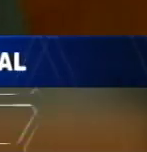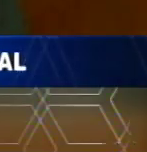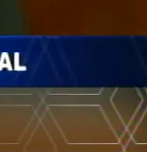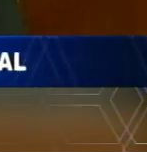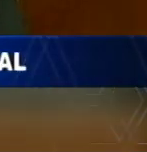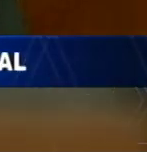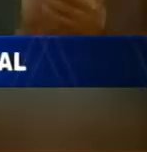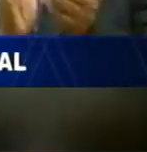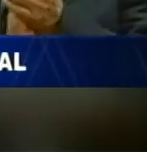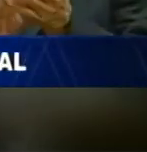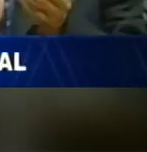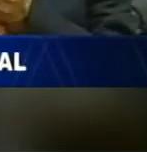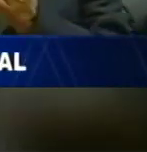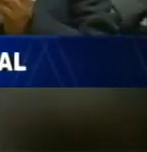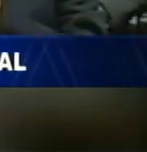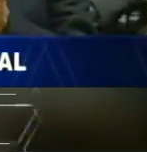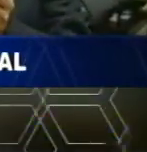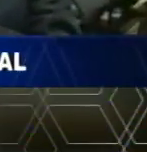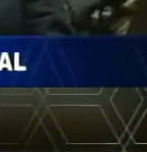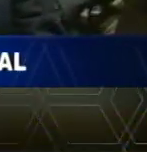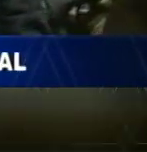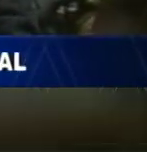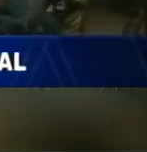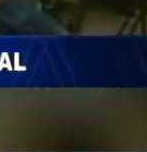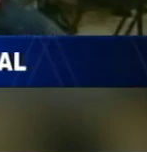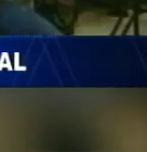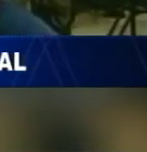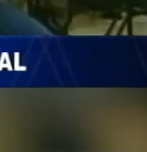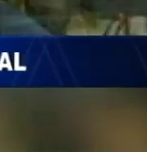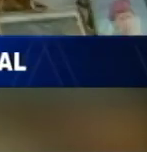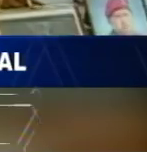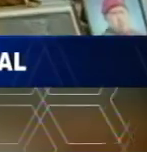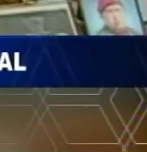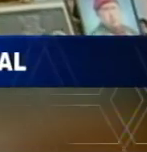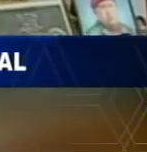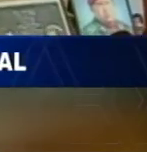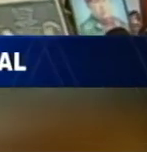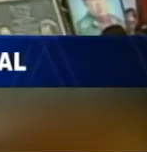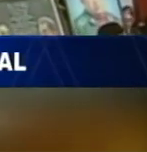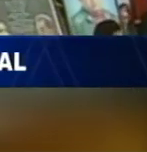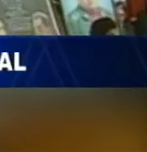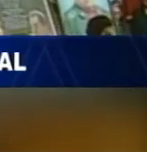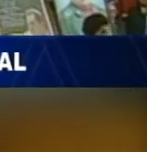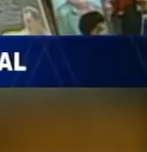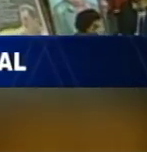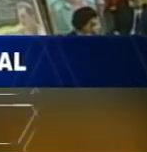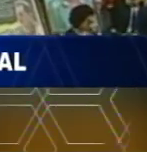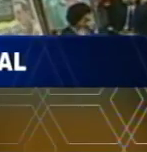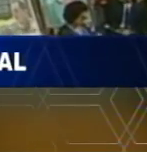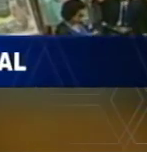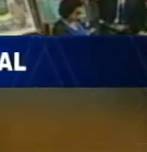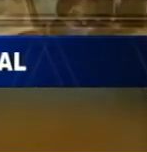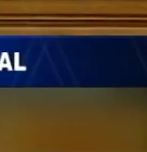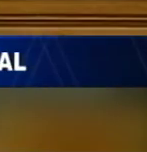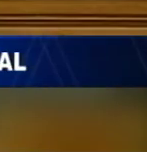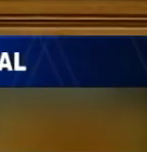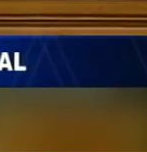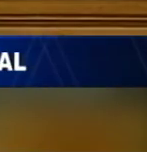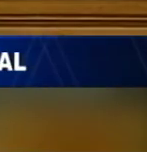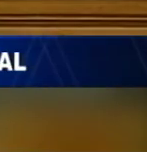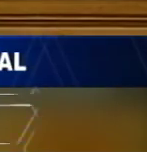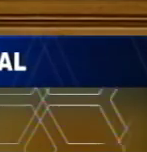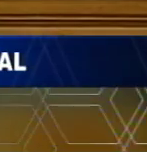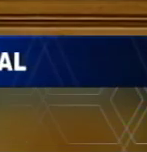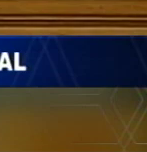Comisión de la Verdad, presidenta de Asamblea Nacional Constituyente, Delcy Rodríguez, dijo que el organismo solicitará que detenidos